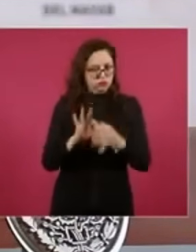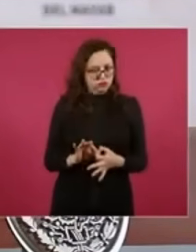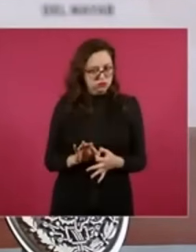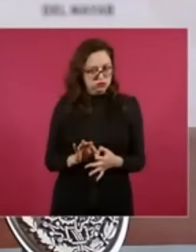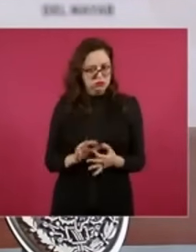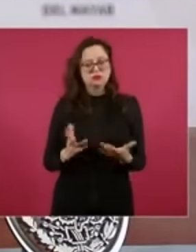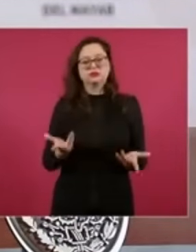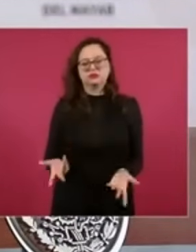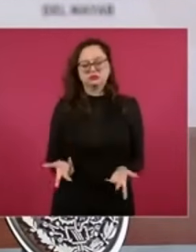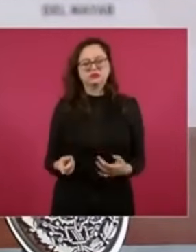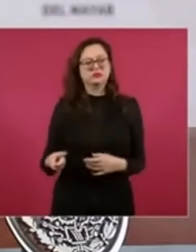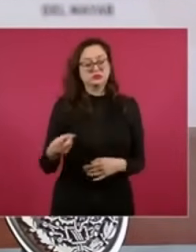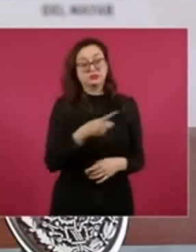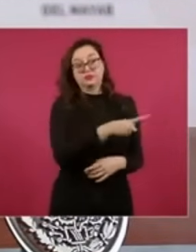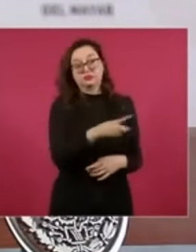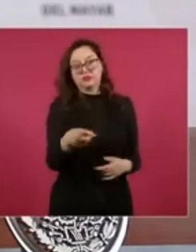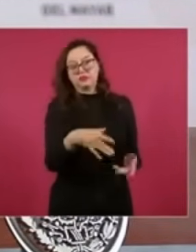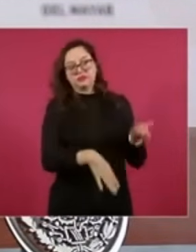sin